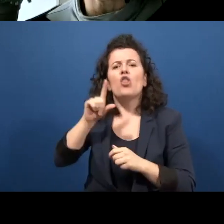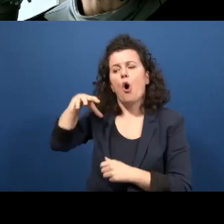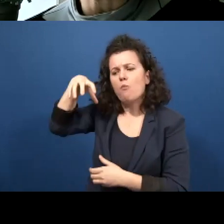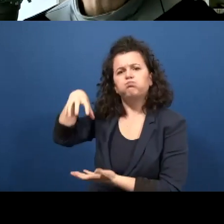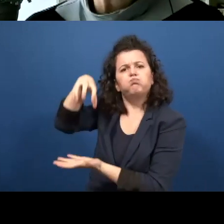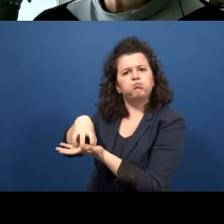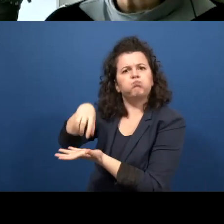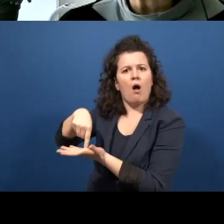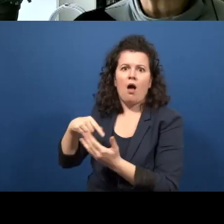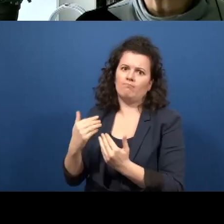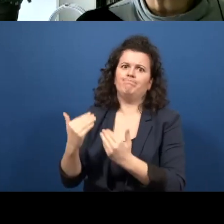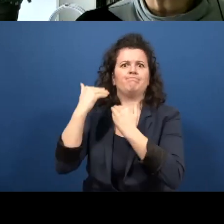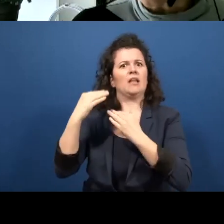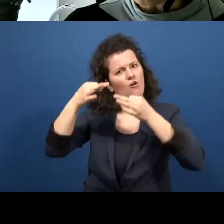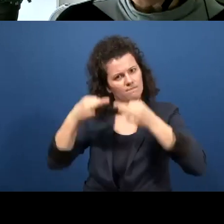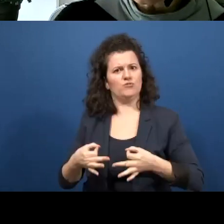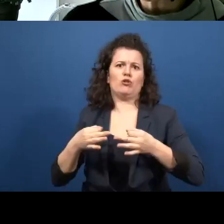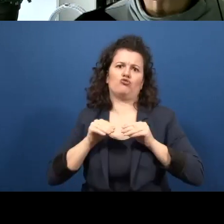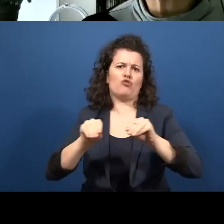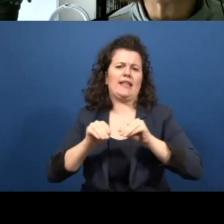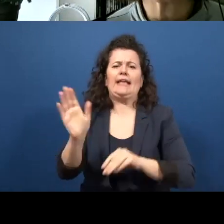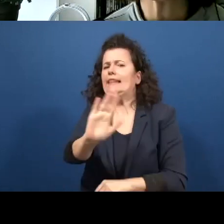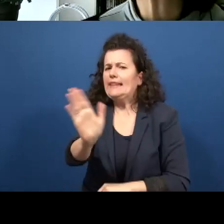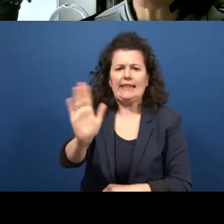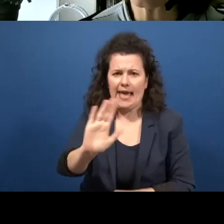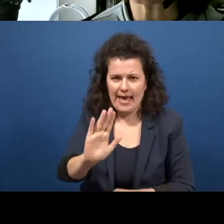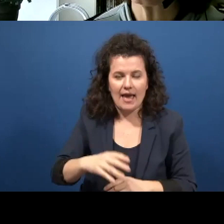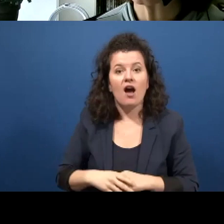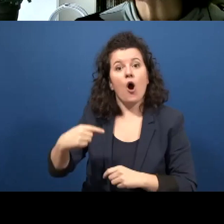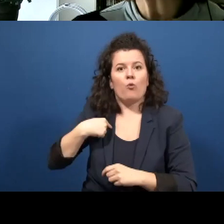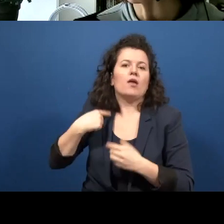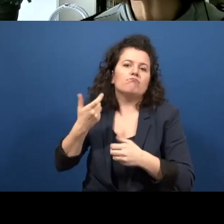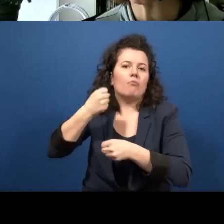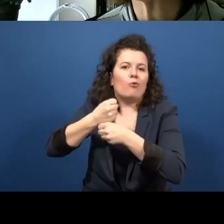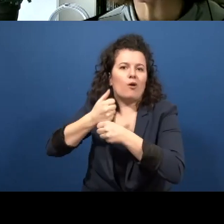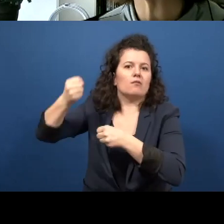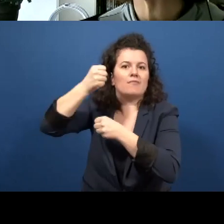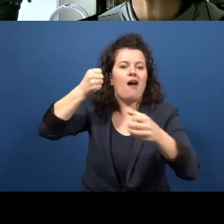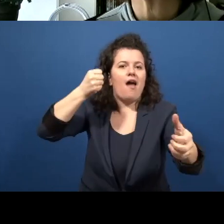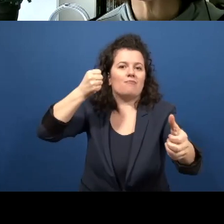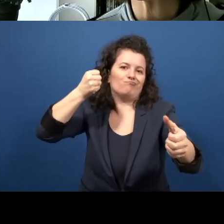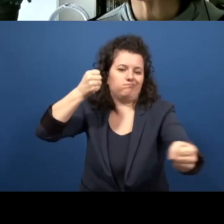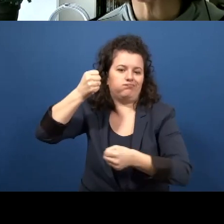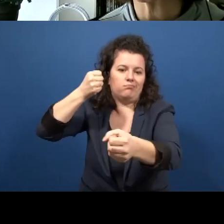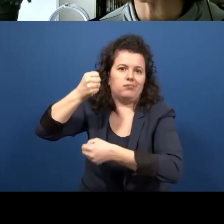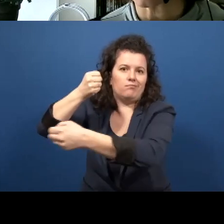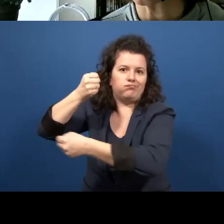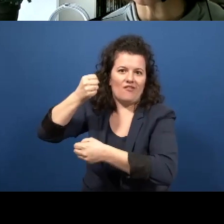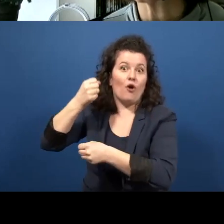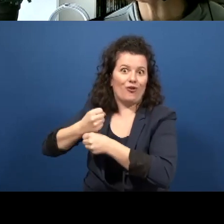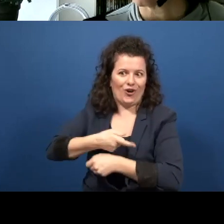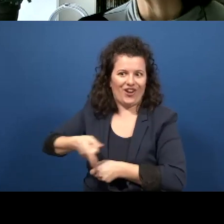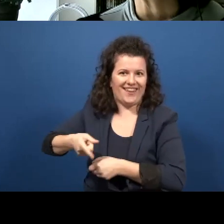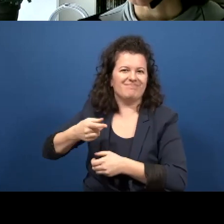mucha formación de intérpretes, pero no somos un instituto formal de formación de intérpretes, sino que de hecho somos el